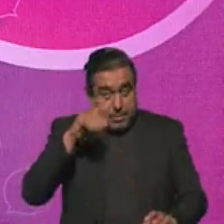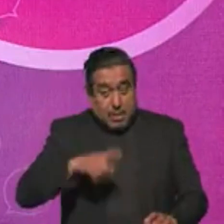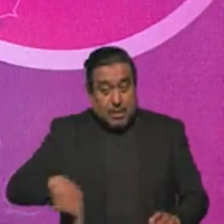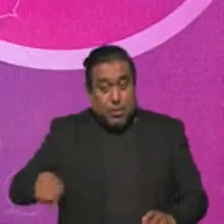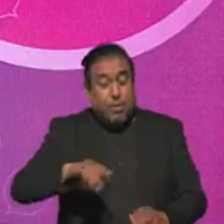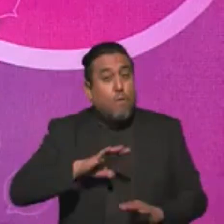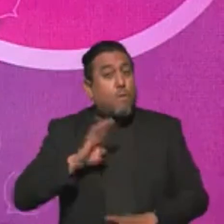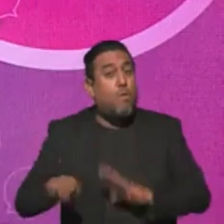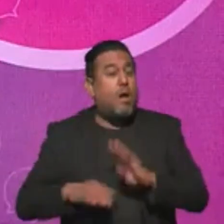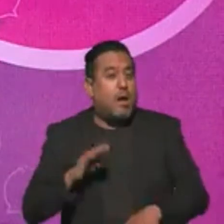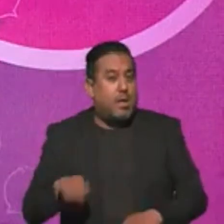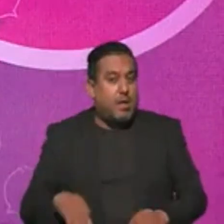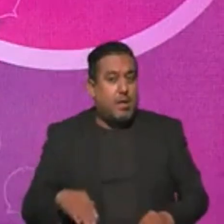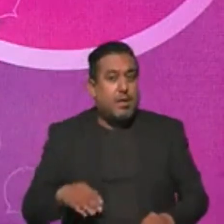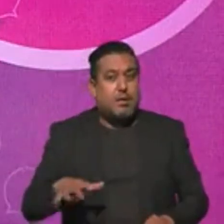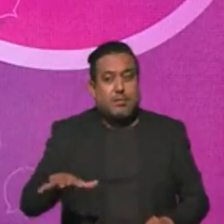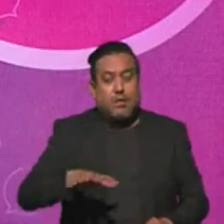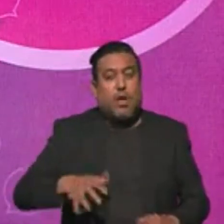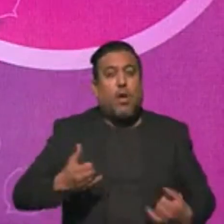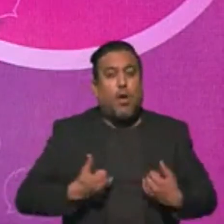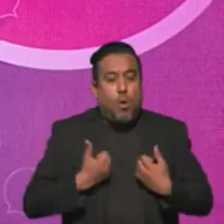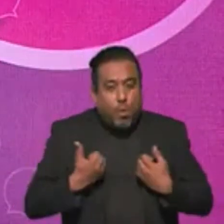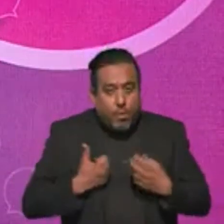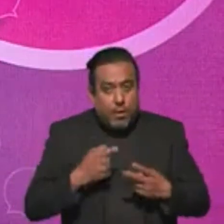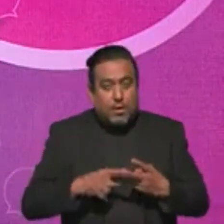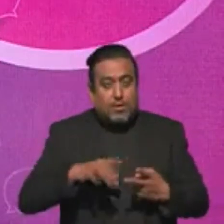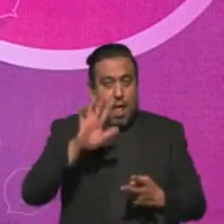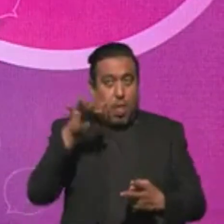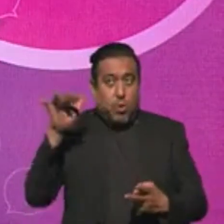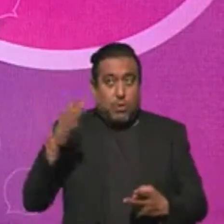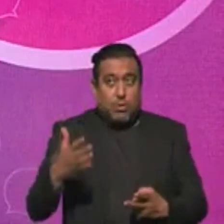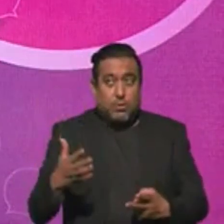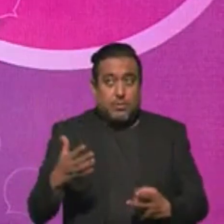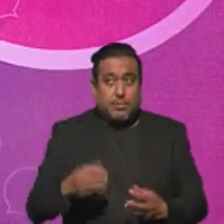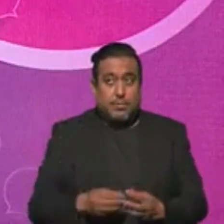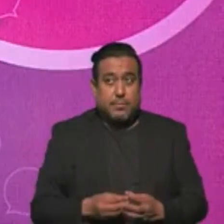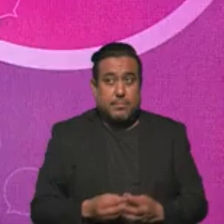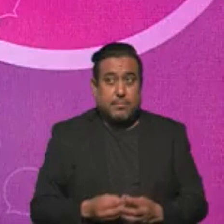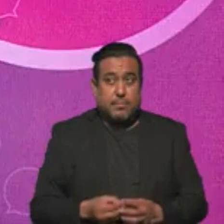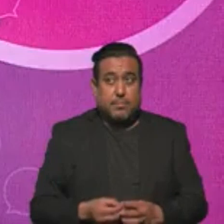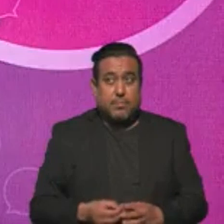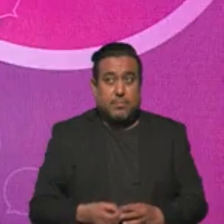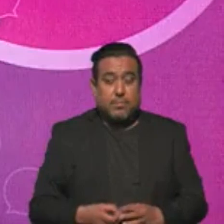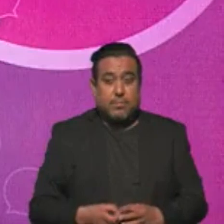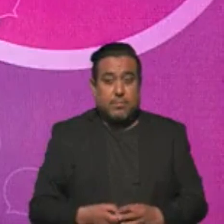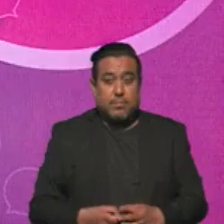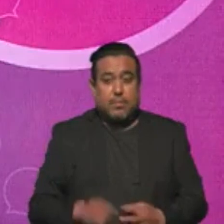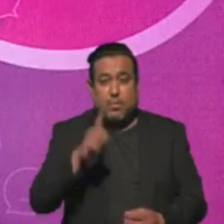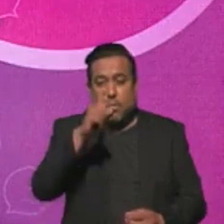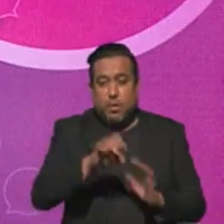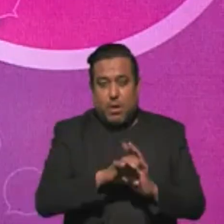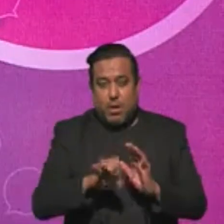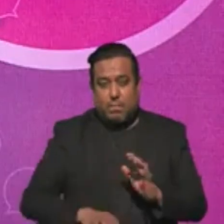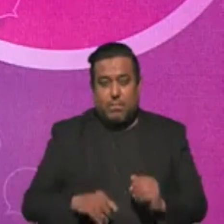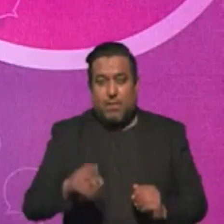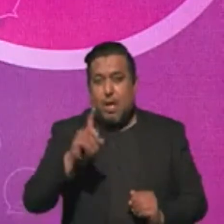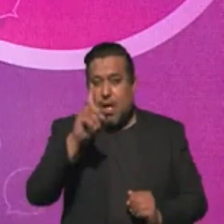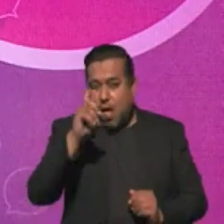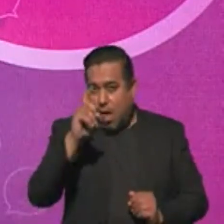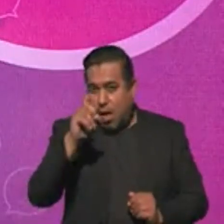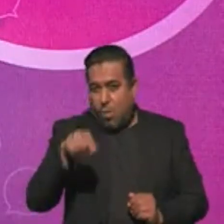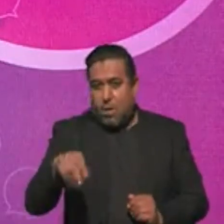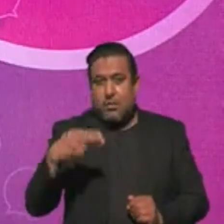literalmente a los jóvenes a los adultos y hay otro ejemplo de como el agua en Rincón